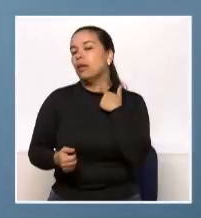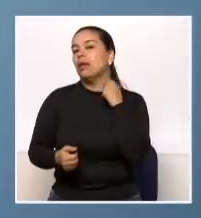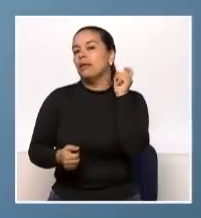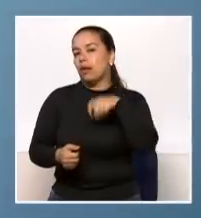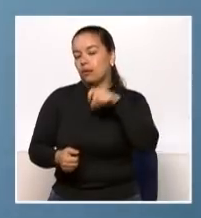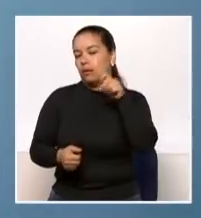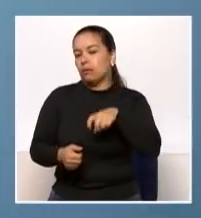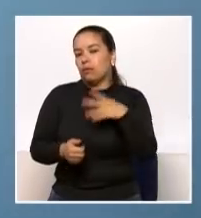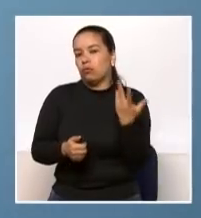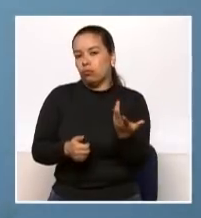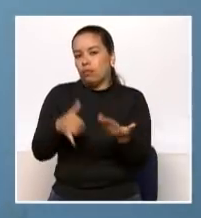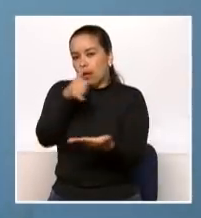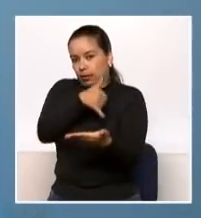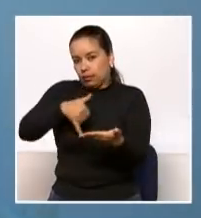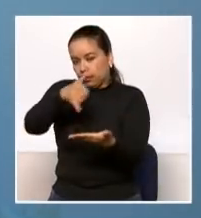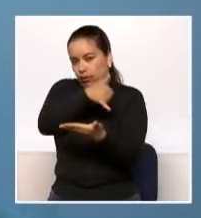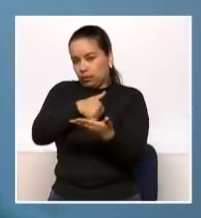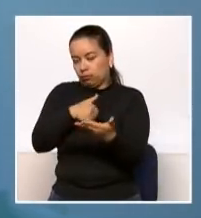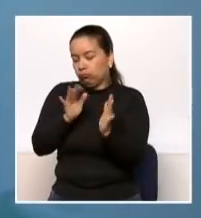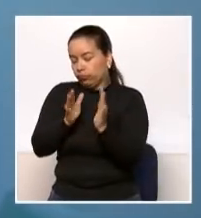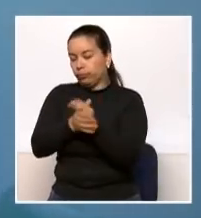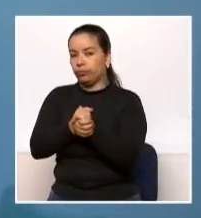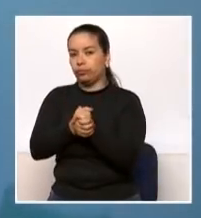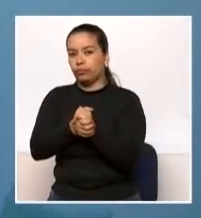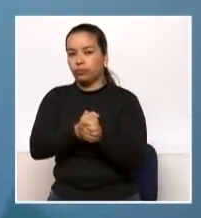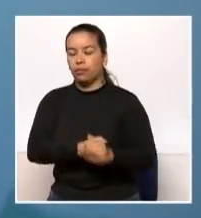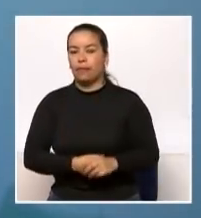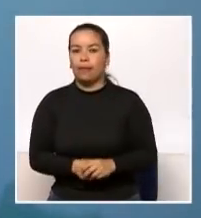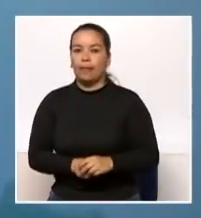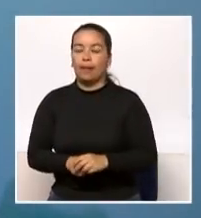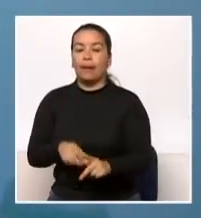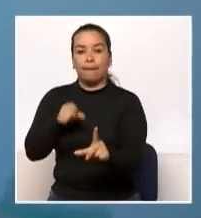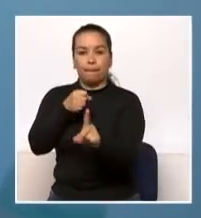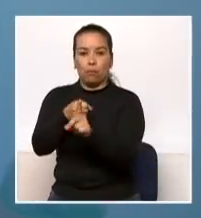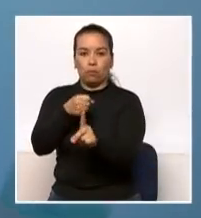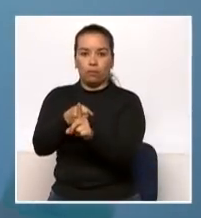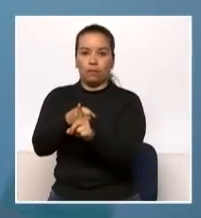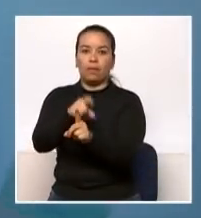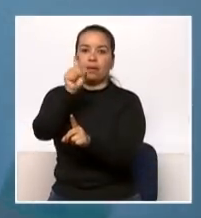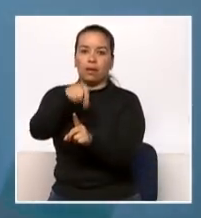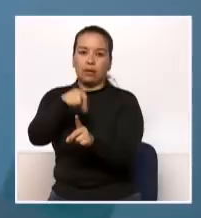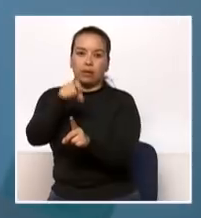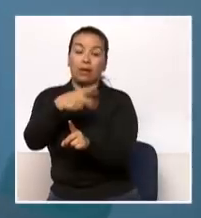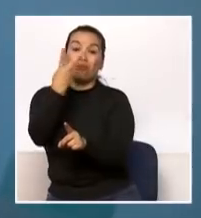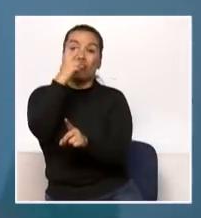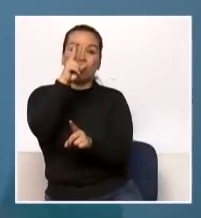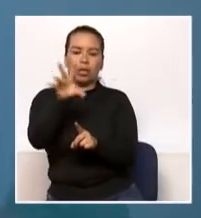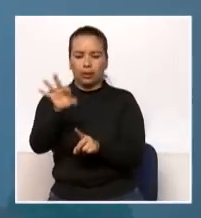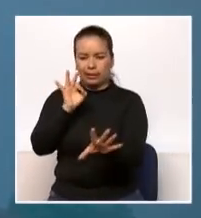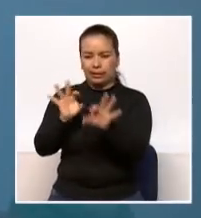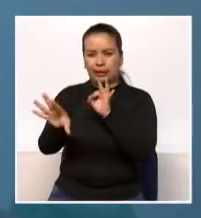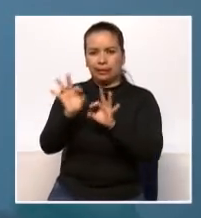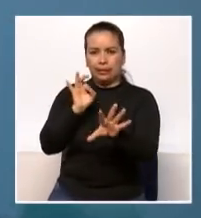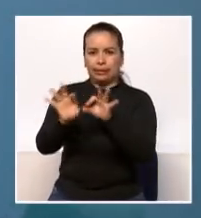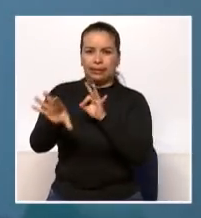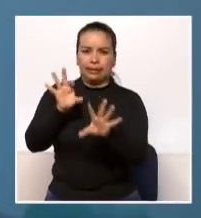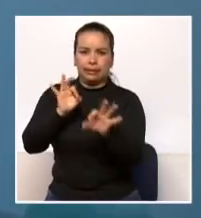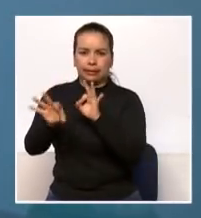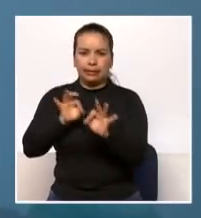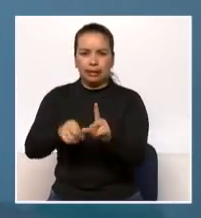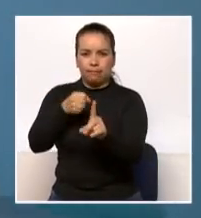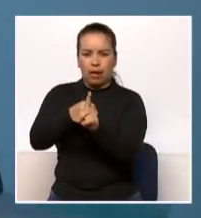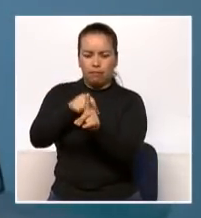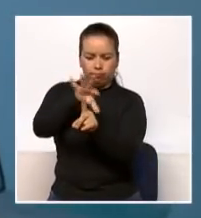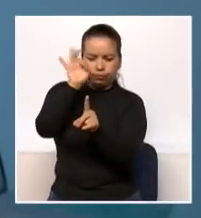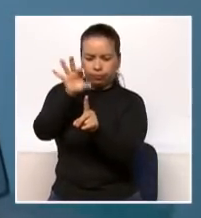citológicos para biopsia, ¿cierto? En próstata se toman las 12 muestras de las diferentes áreas de la